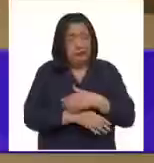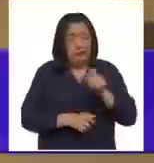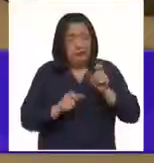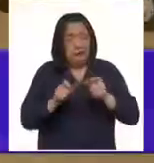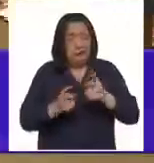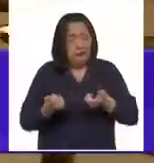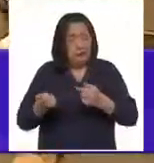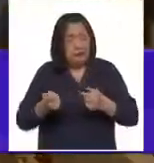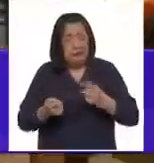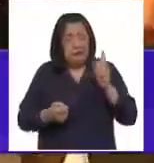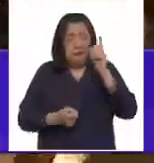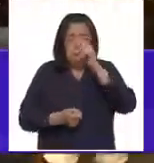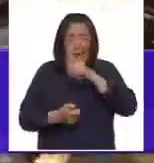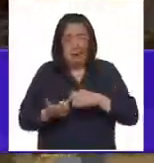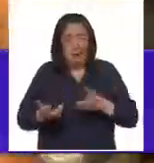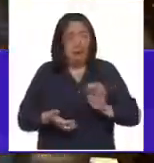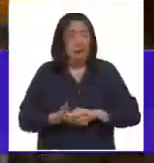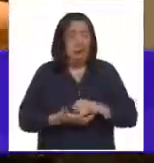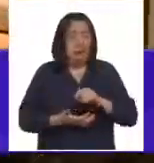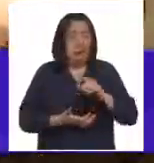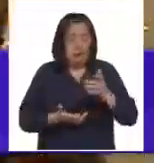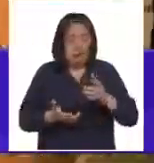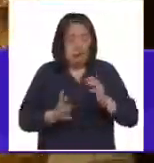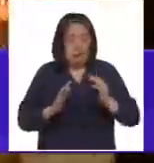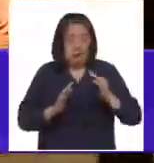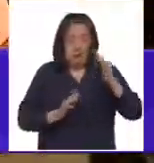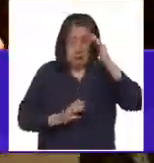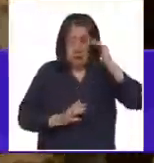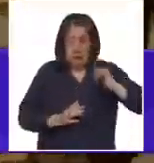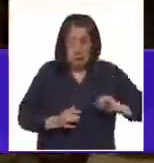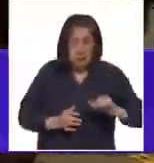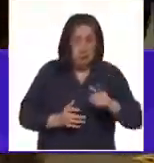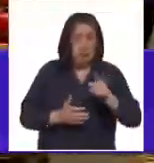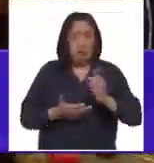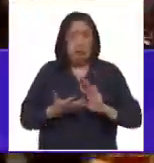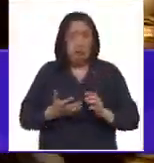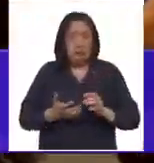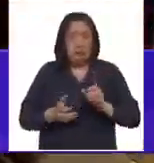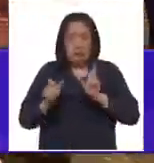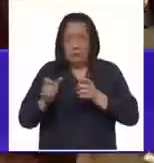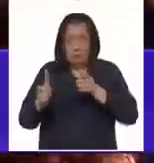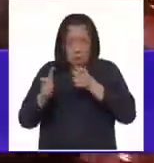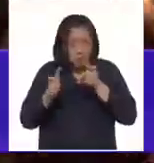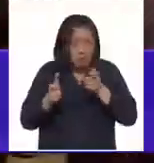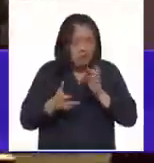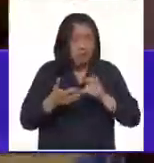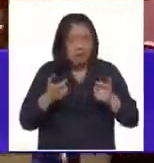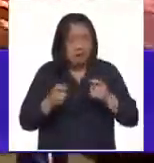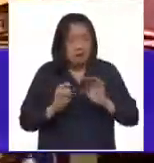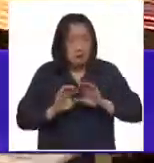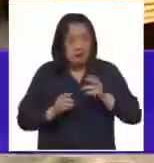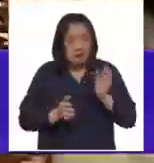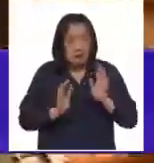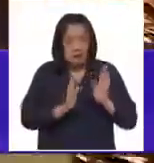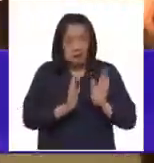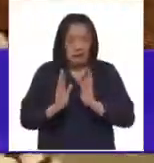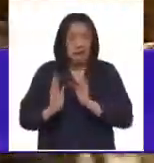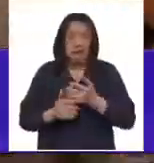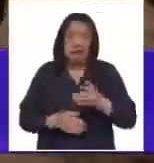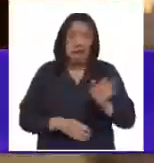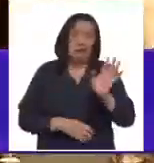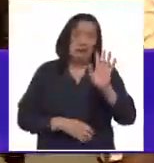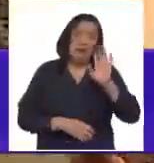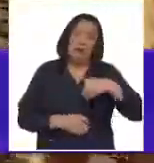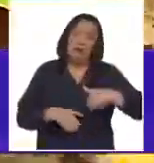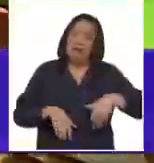dificulta el paso. Hay personal de serenazgo, personal de seguridad que intente llevar orden o ya